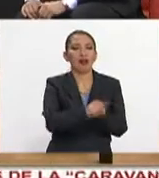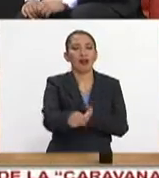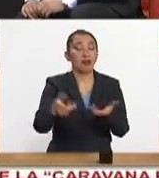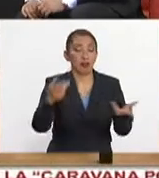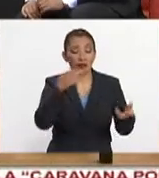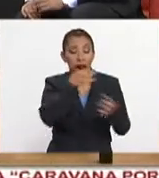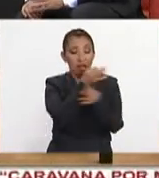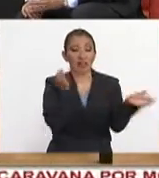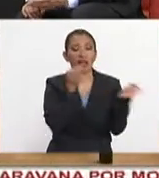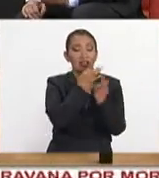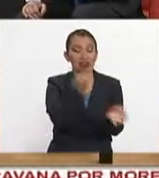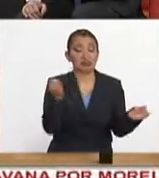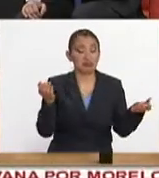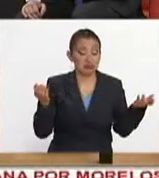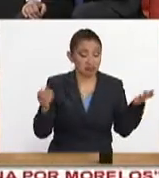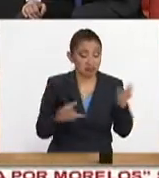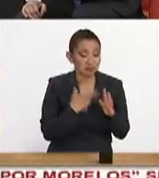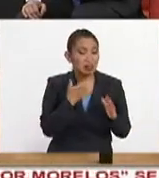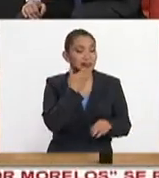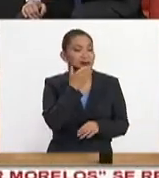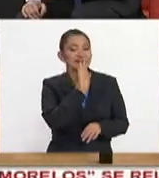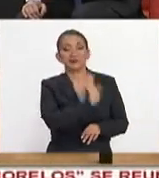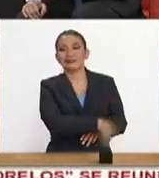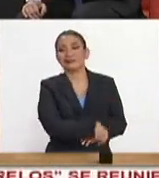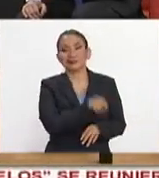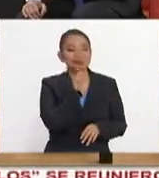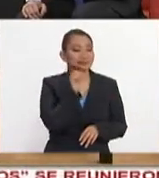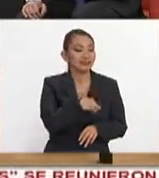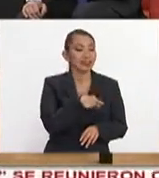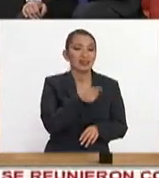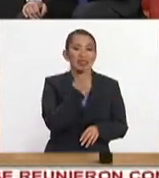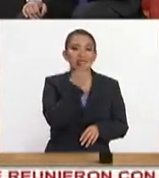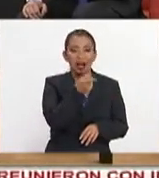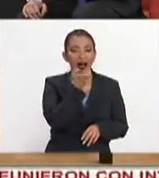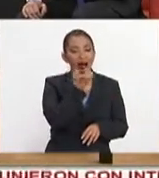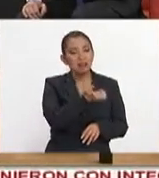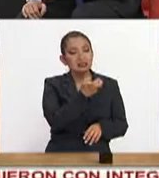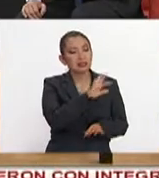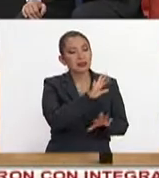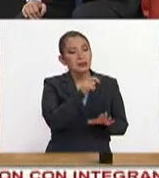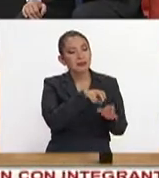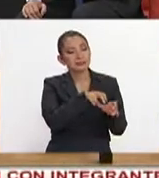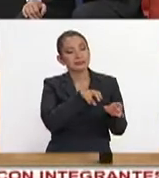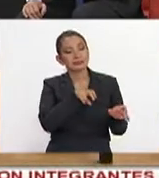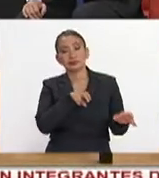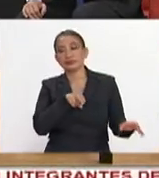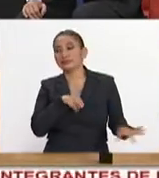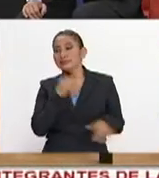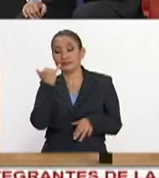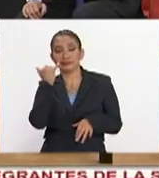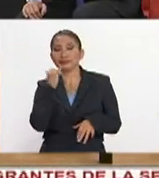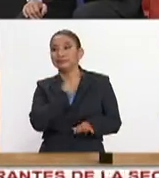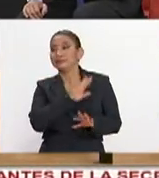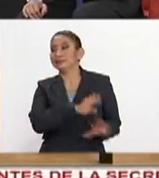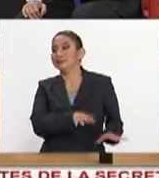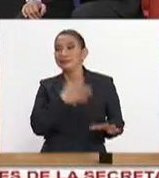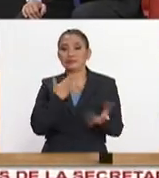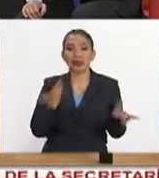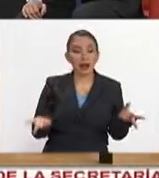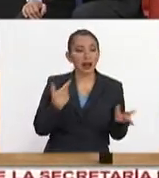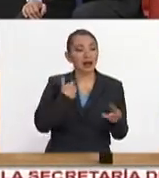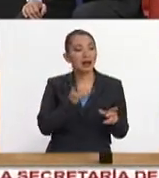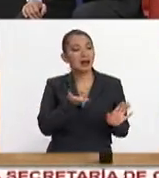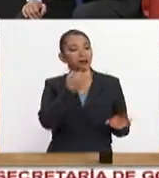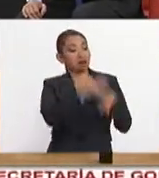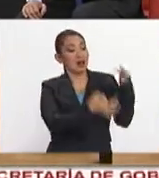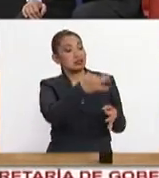de mensajes, twitters. Ya es común. Es decir, quiero decir que con esto también nos alejamos un poco más de la idea del impeachment famoso,